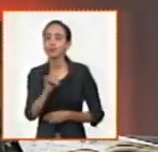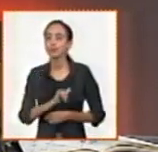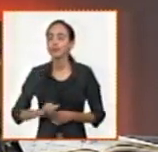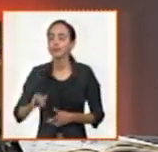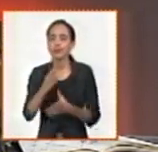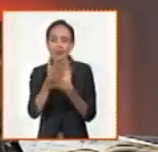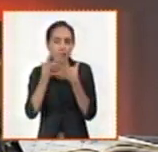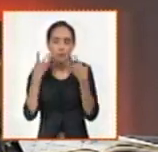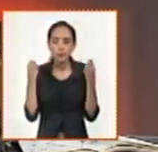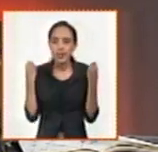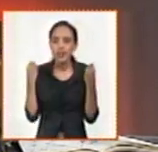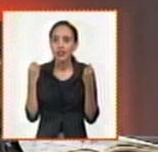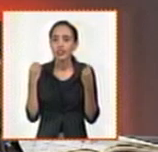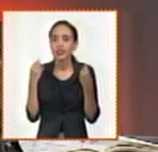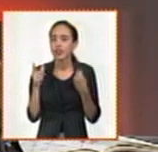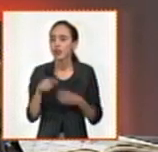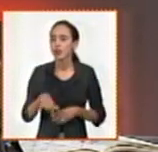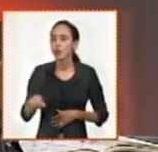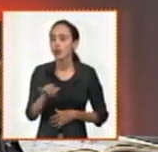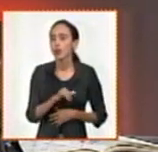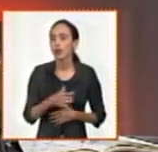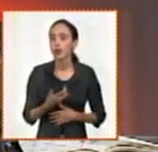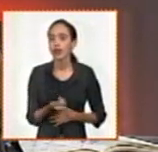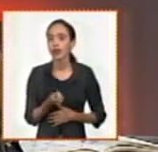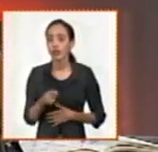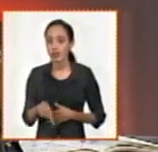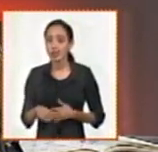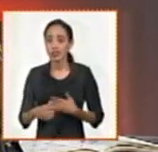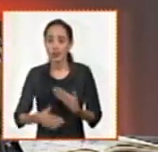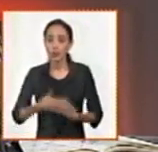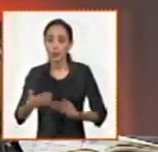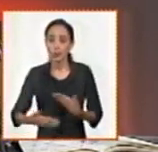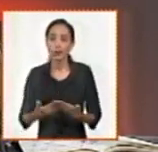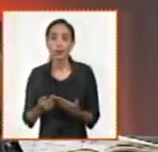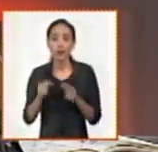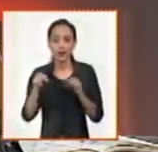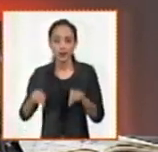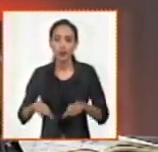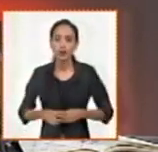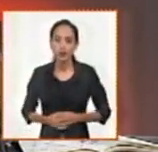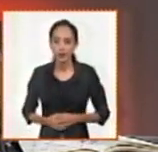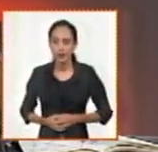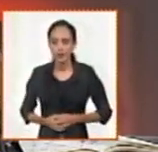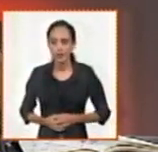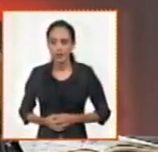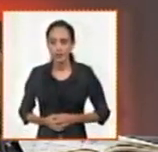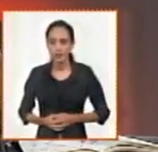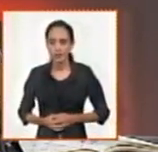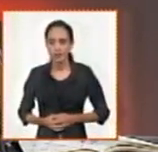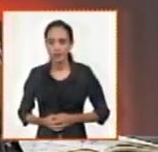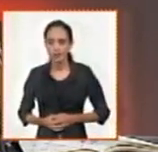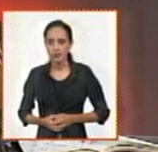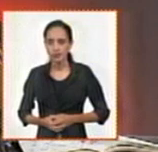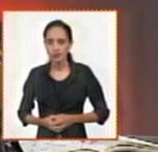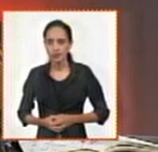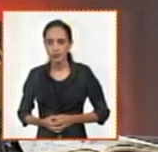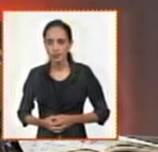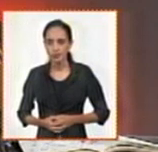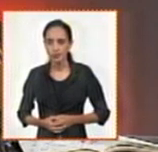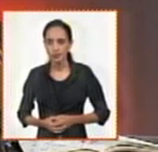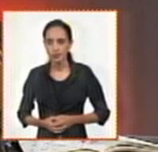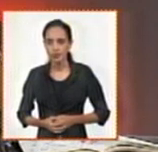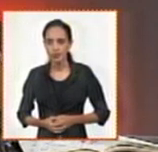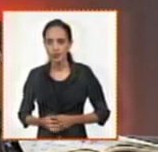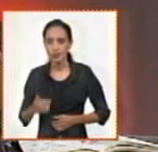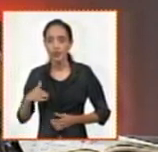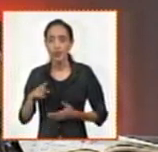se pierde su hilo. Y eso es lo que está pasando. Ahora que estuve visitando el pueblo